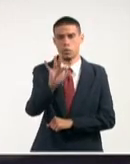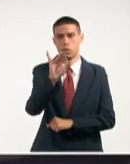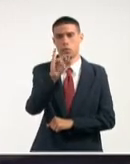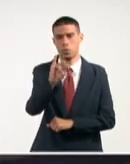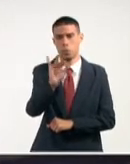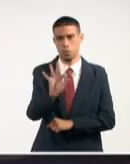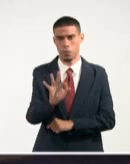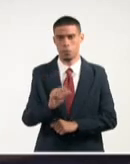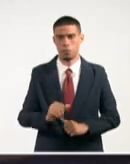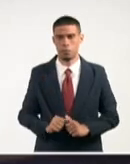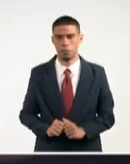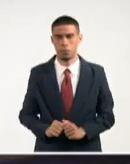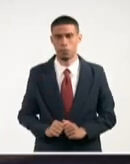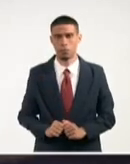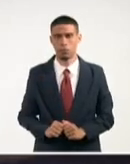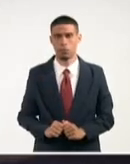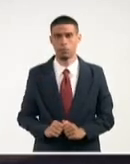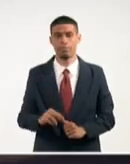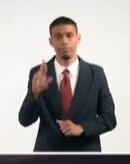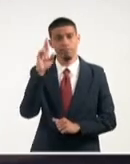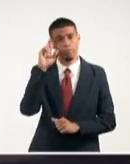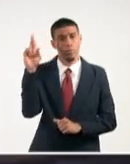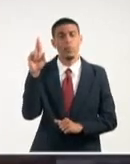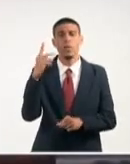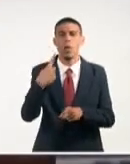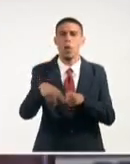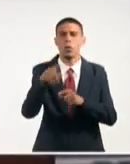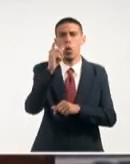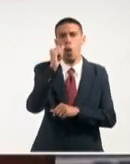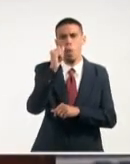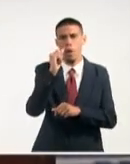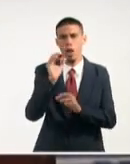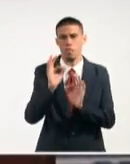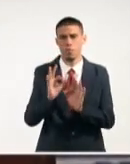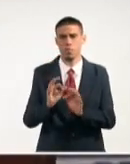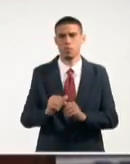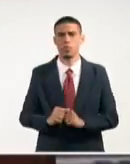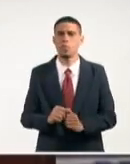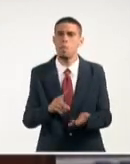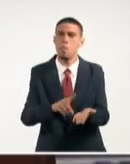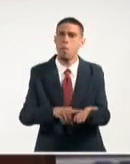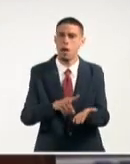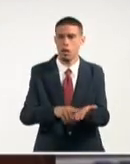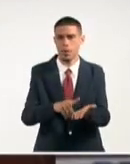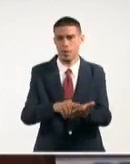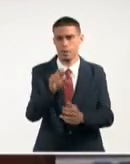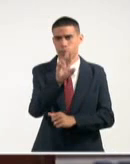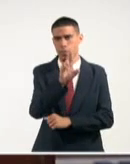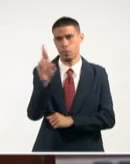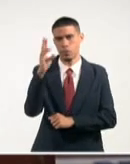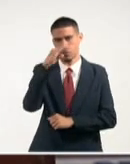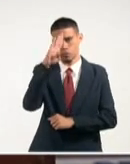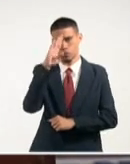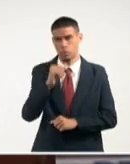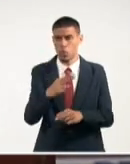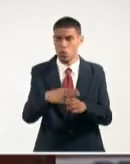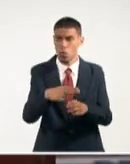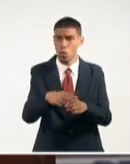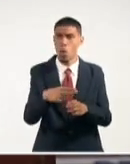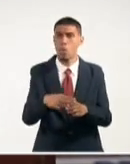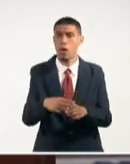1868 por Carlos Manuel de Céspedes, el padre de la patria, y cuyo nombre